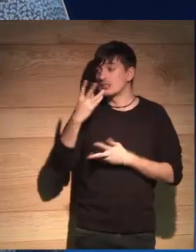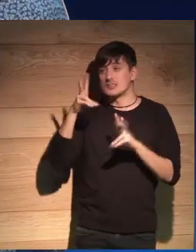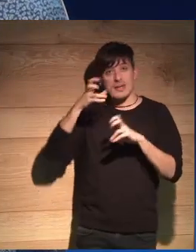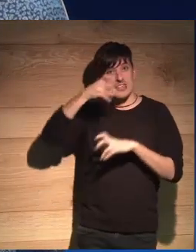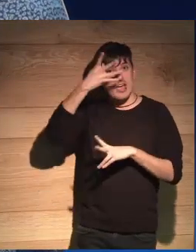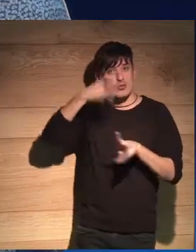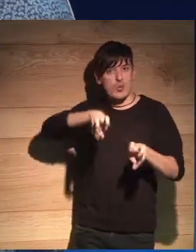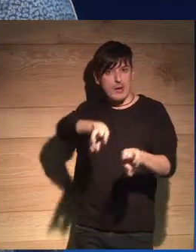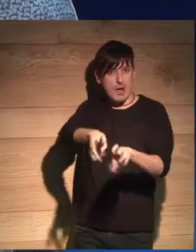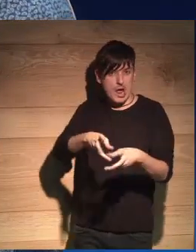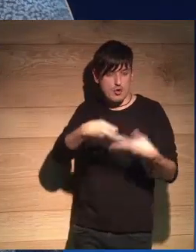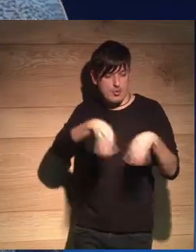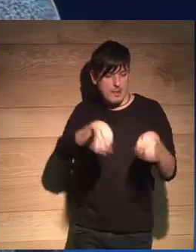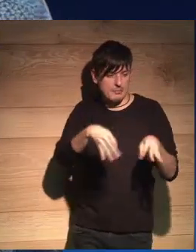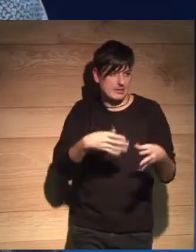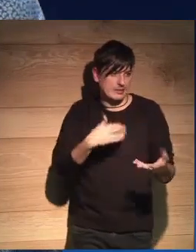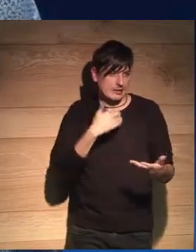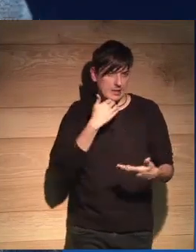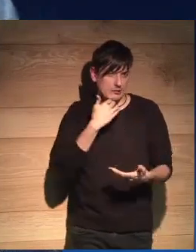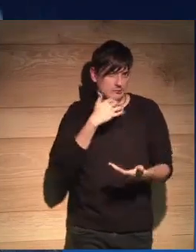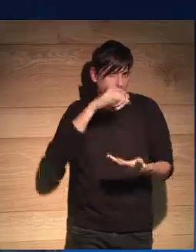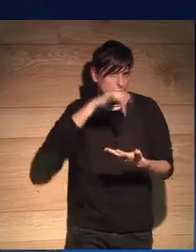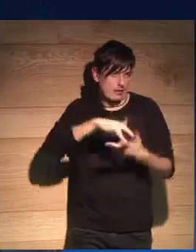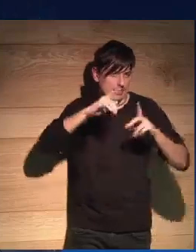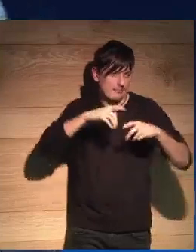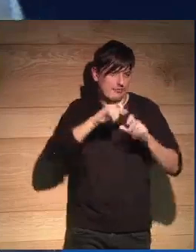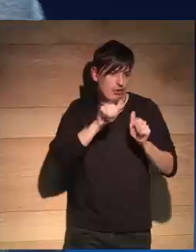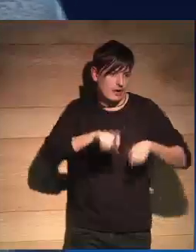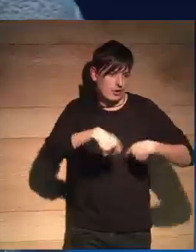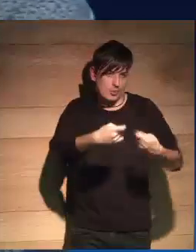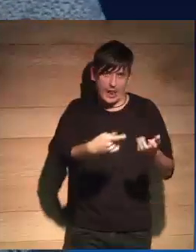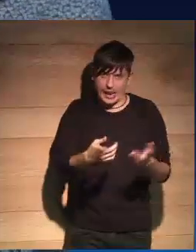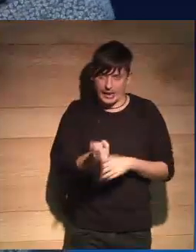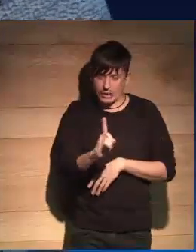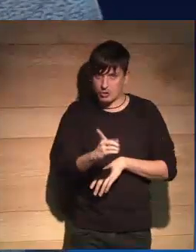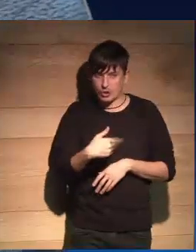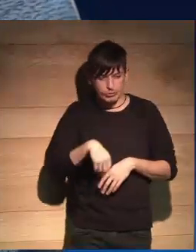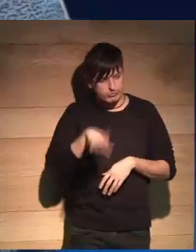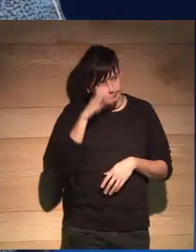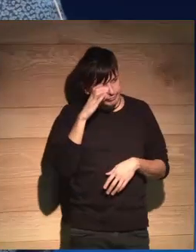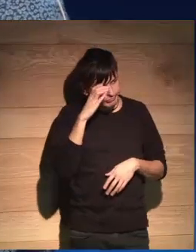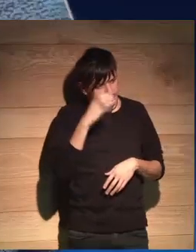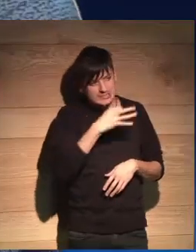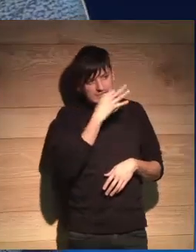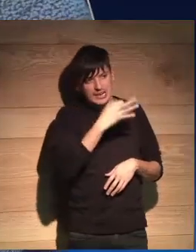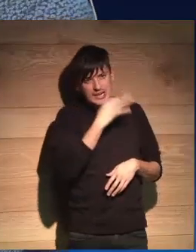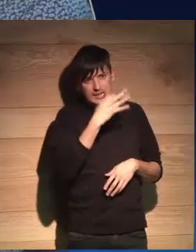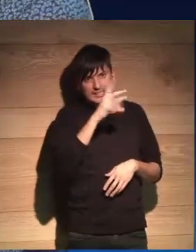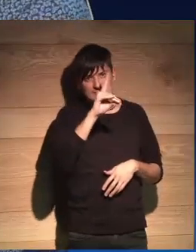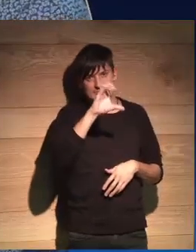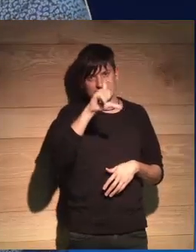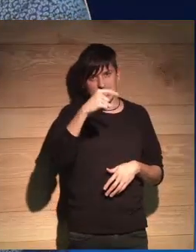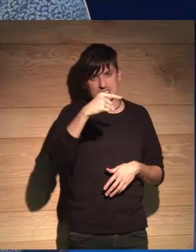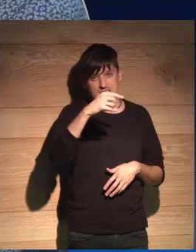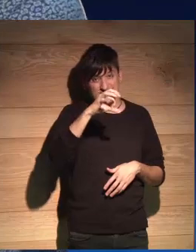ideas nuevas, ¿no? Normalmente no es algo que se dé de manera natural en todas las personas. Yo, escuchando tu charla de Desgranando, me